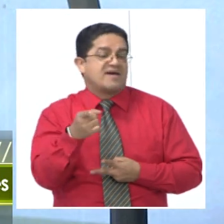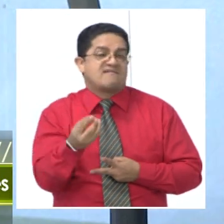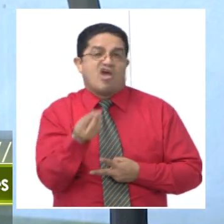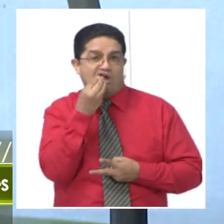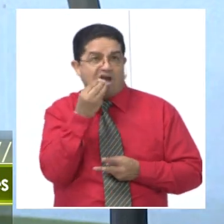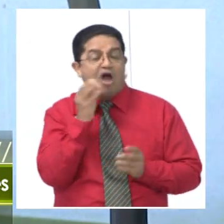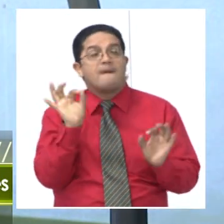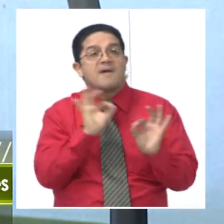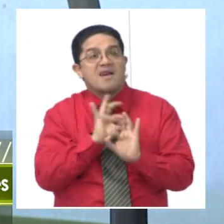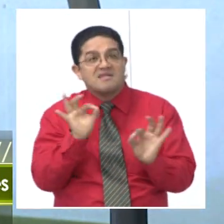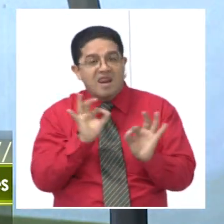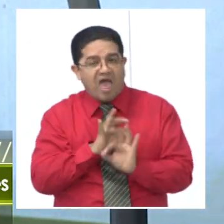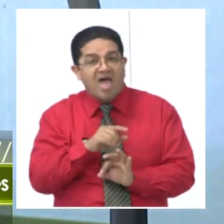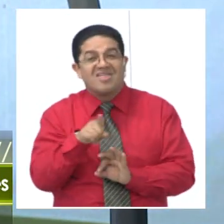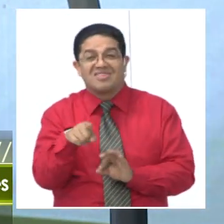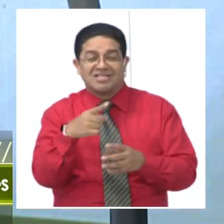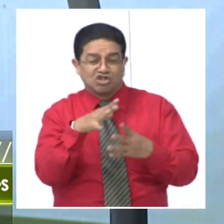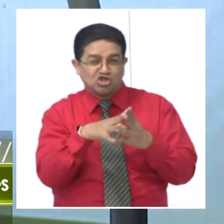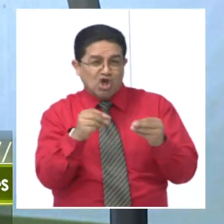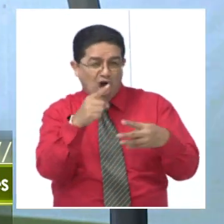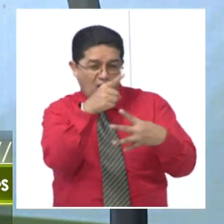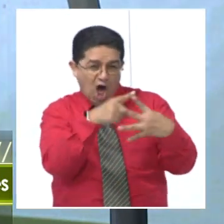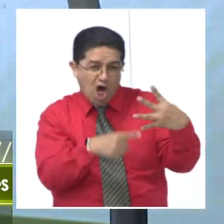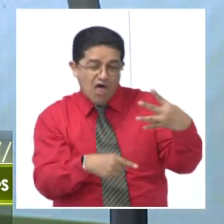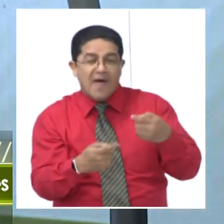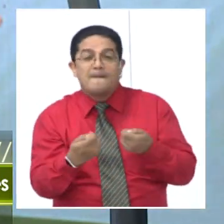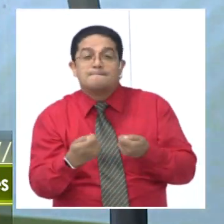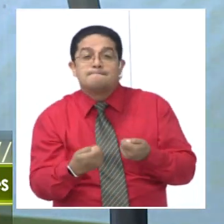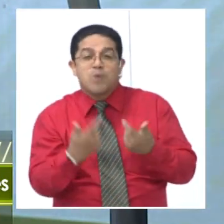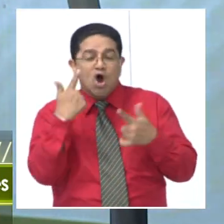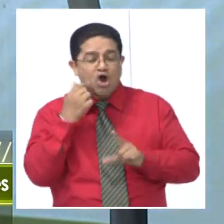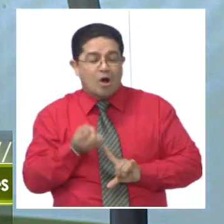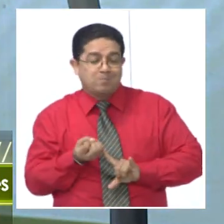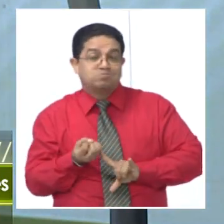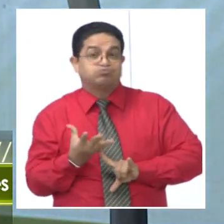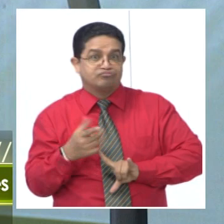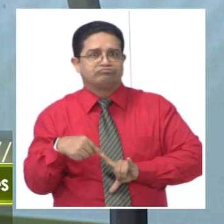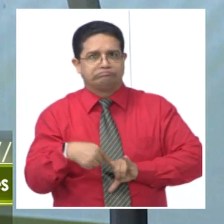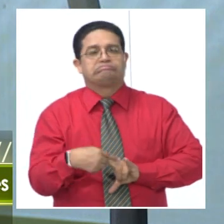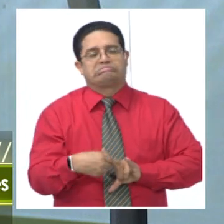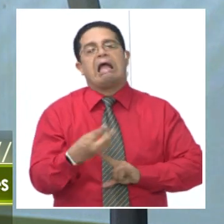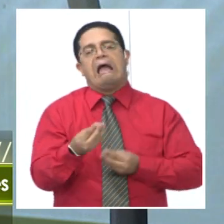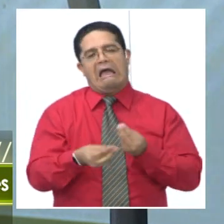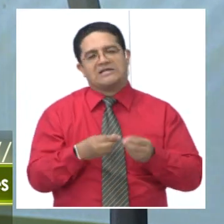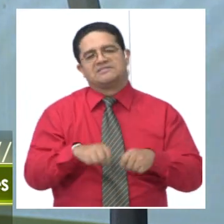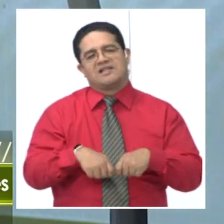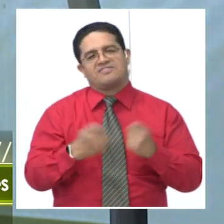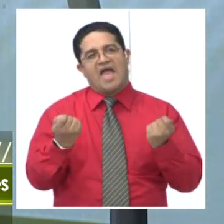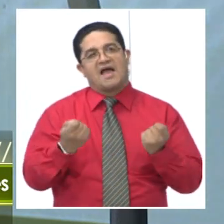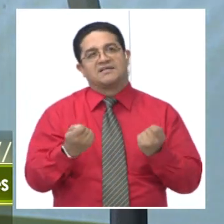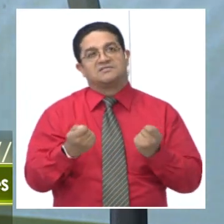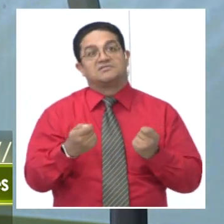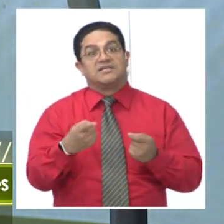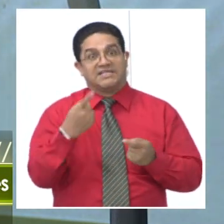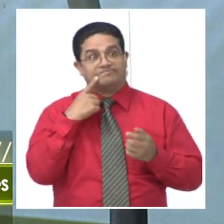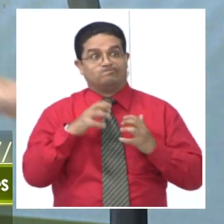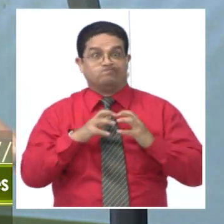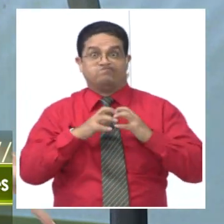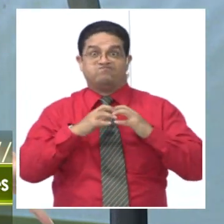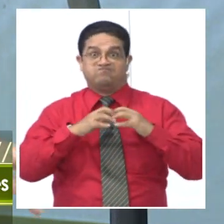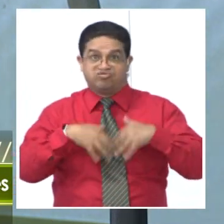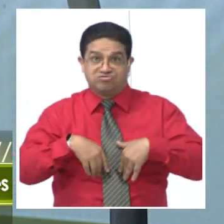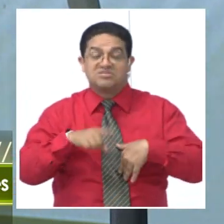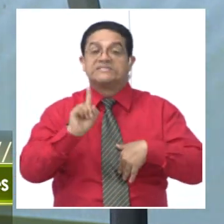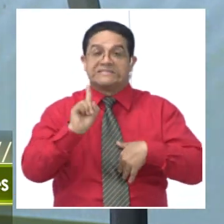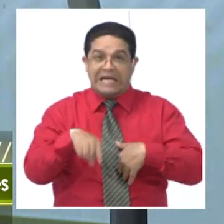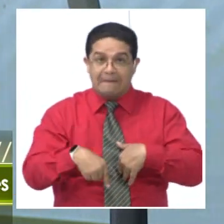ovular. Todas esas condiciones de poco estrógeno van a afectar el microbioma, y se sabe que una alteración del microbioma puede también favorecer a